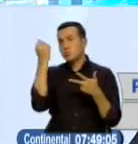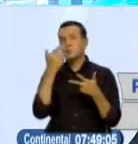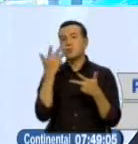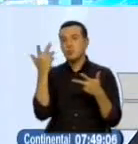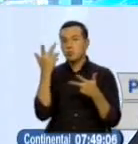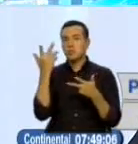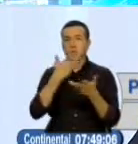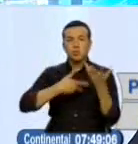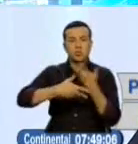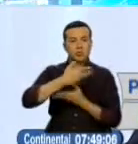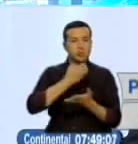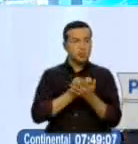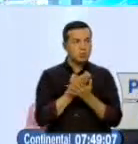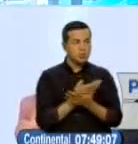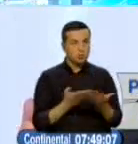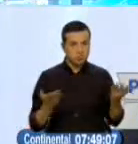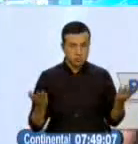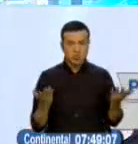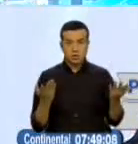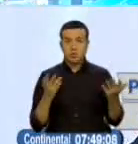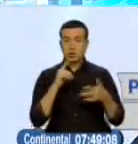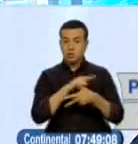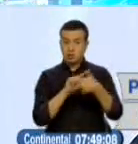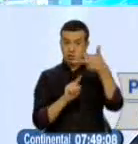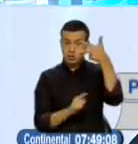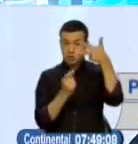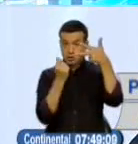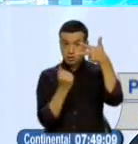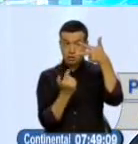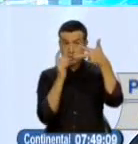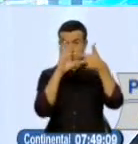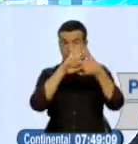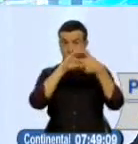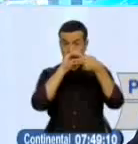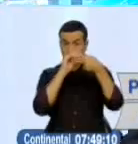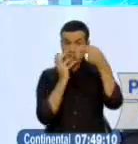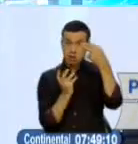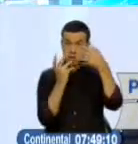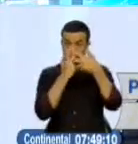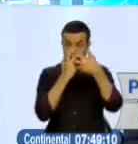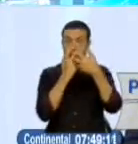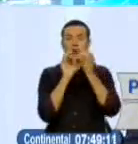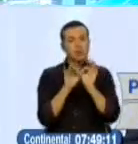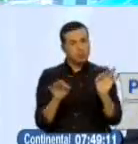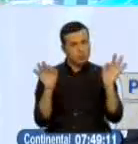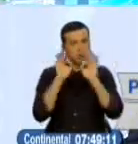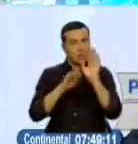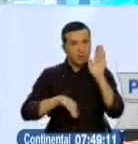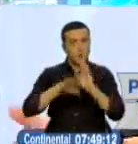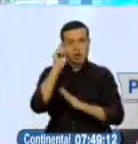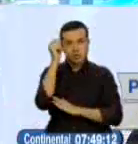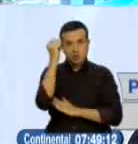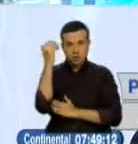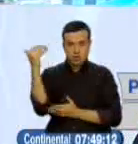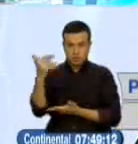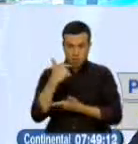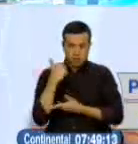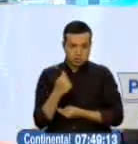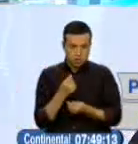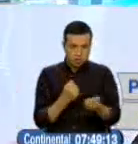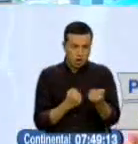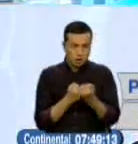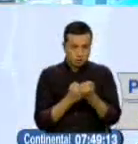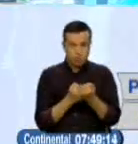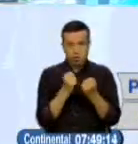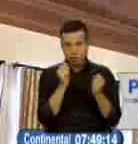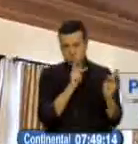fundamentados en el dinamismo económico. De ahí que las tres fuentes de ingreso tengan que comulgar para generar los recursos que permitan ese financiamiento y